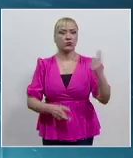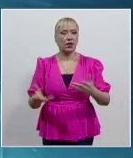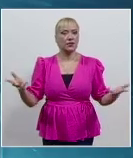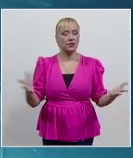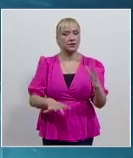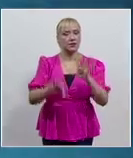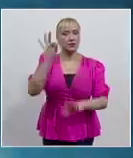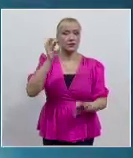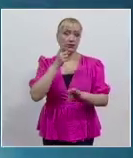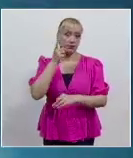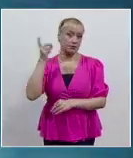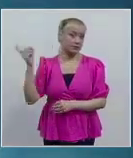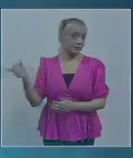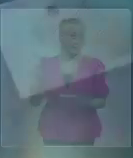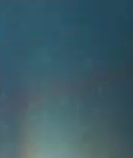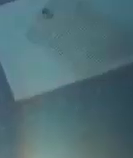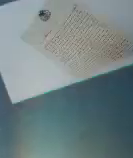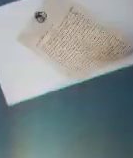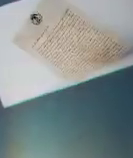Moza.